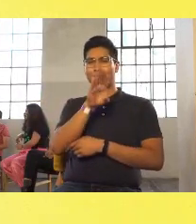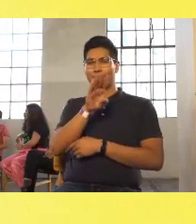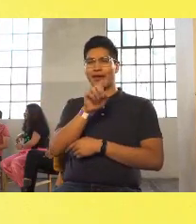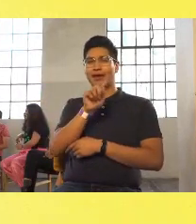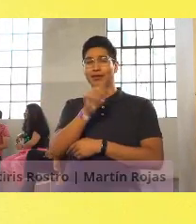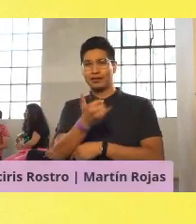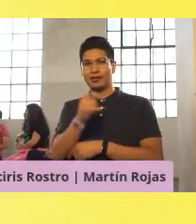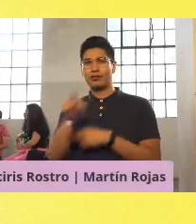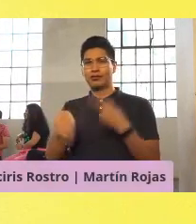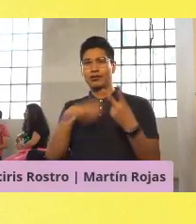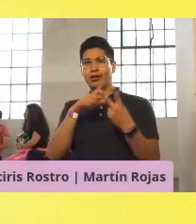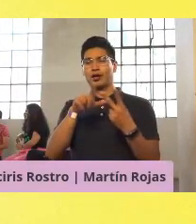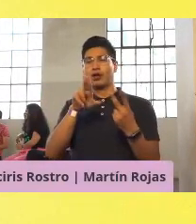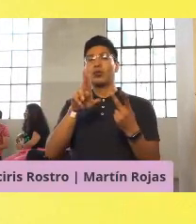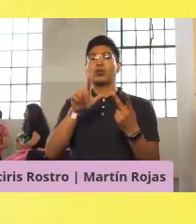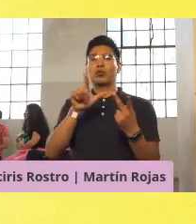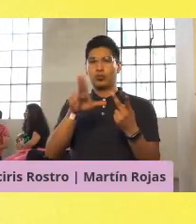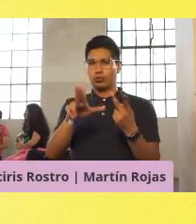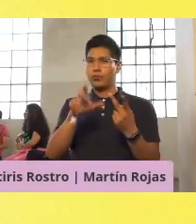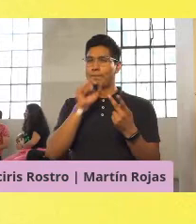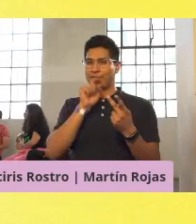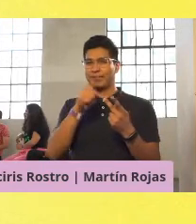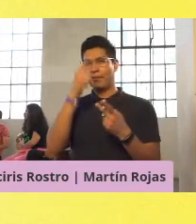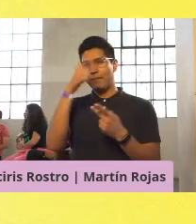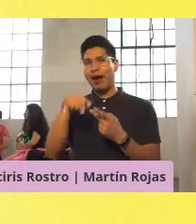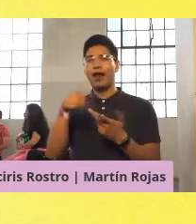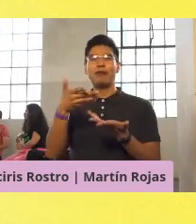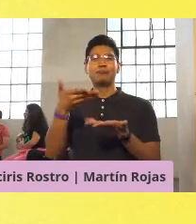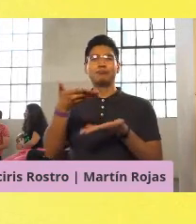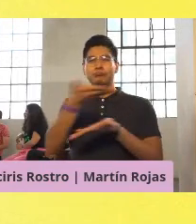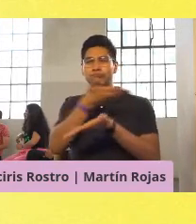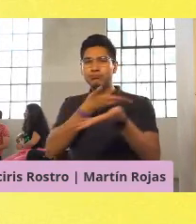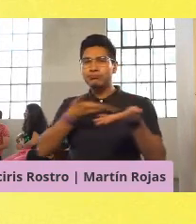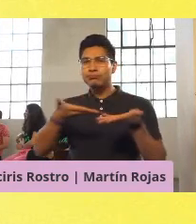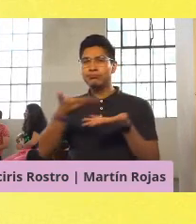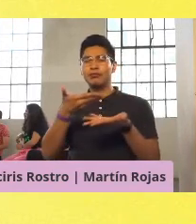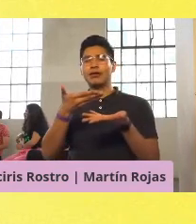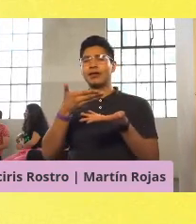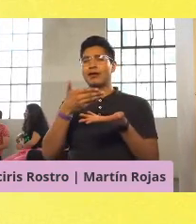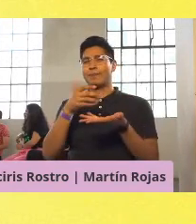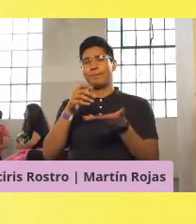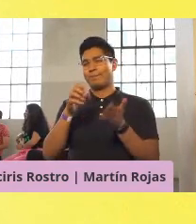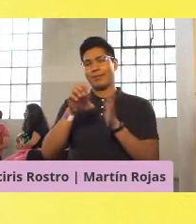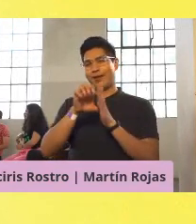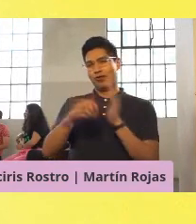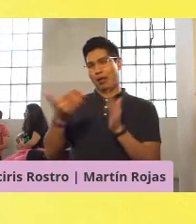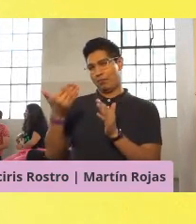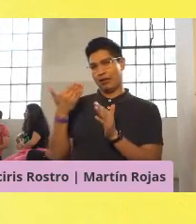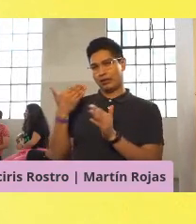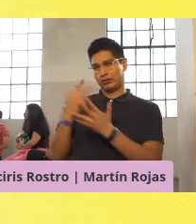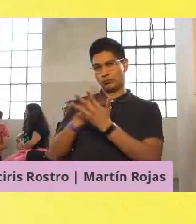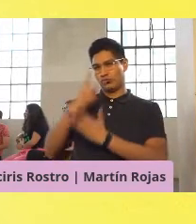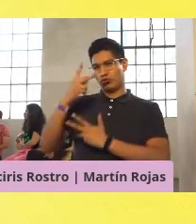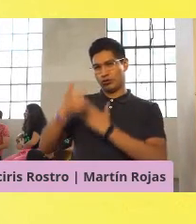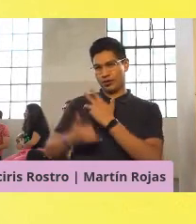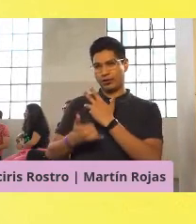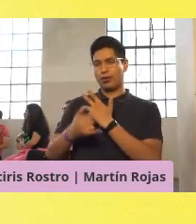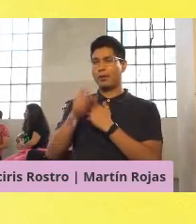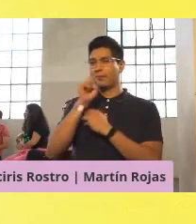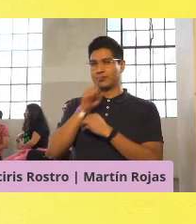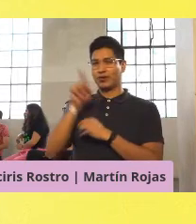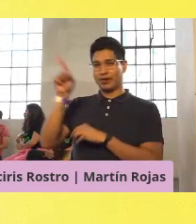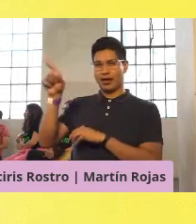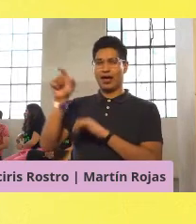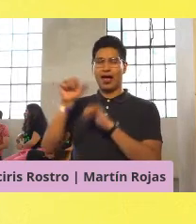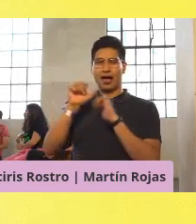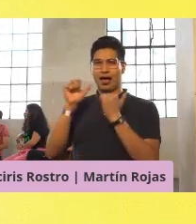dónde bajar fondos, dónde trabajamos, con qué colaboramos. Este el proyecto que acabamos de lanzar, por ejemplo, fue en colaboración con una asociación de Colombia,